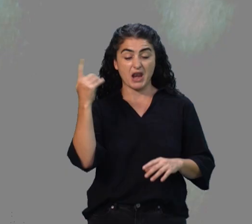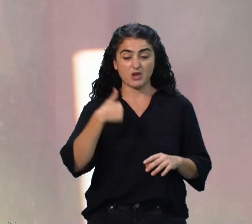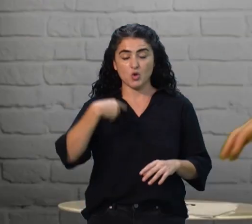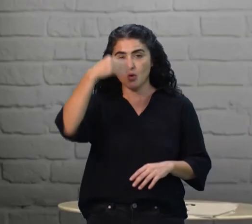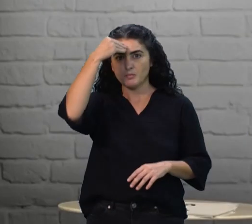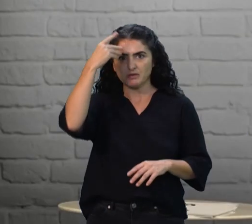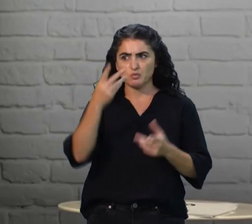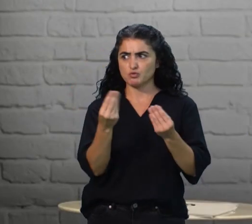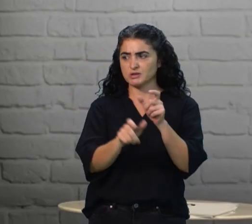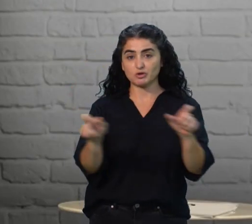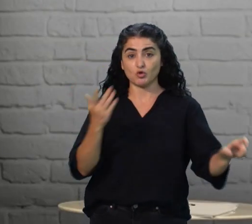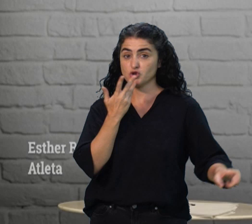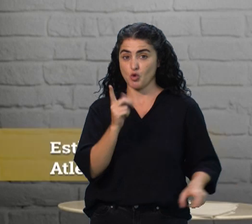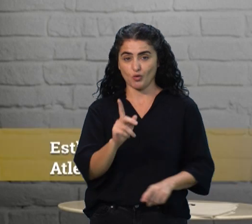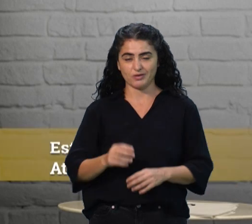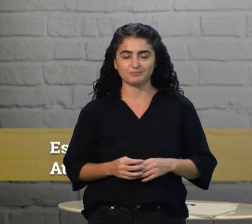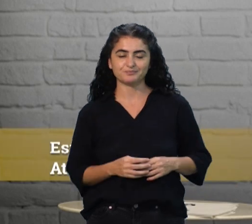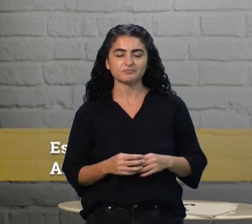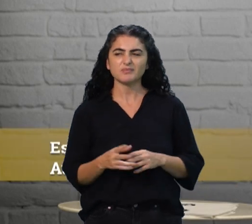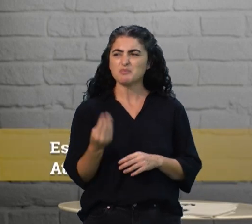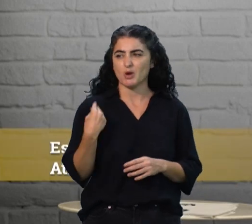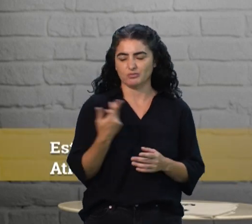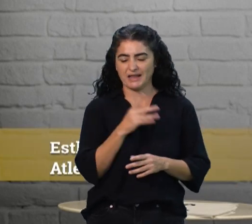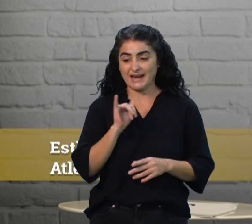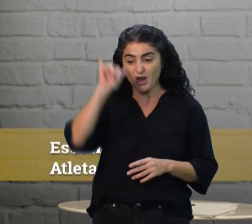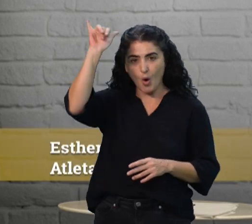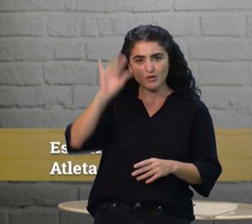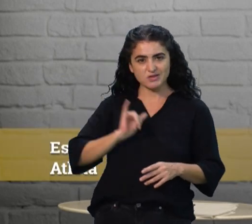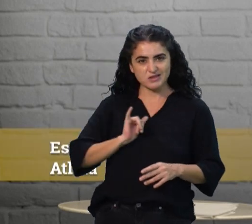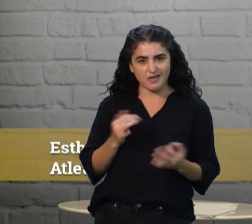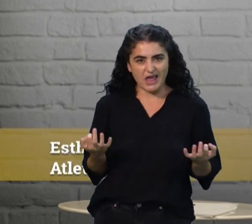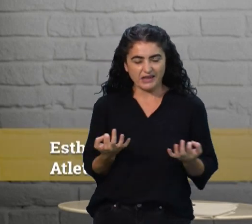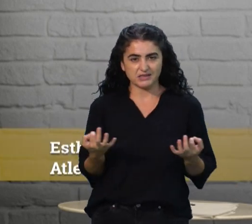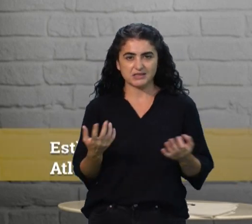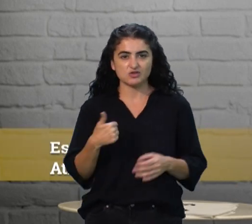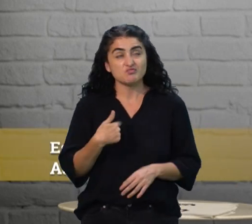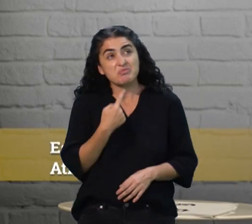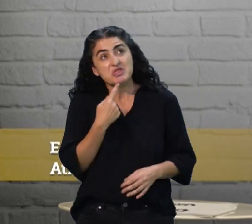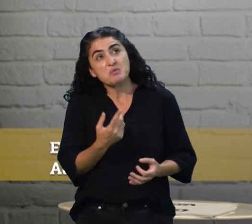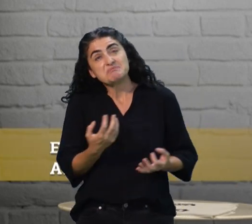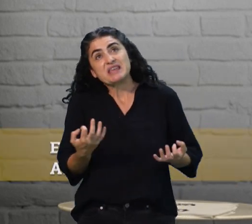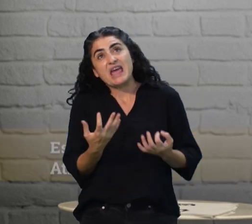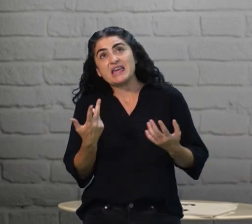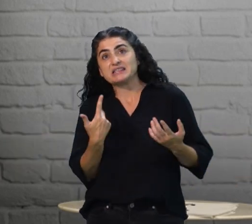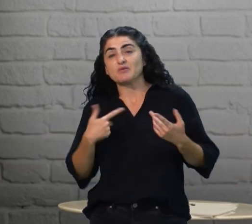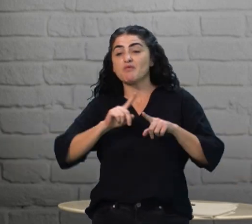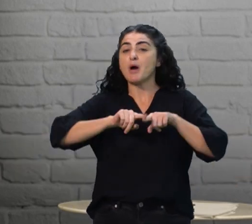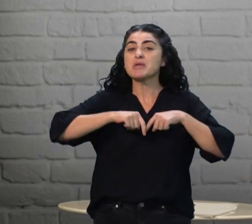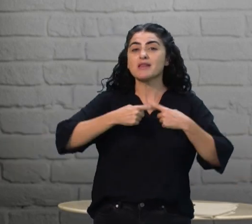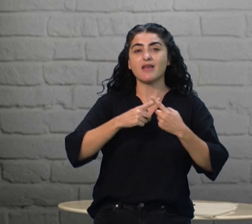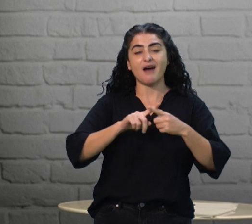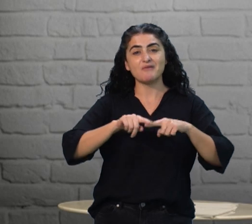desconocido esta pregunta ser riojano yo diría que es pertenecer a a esta familia